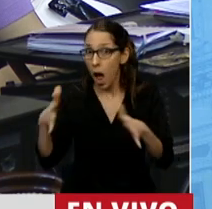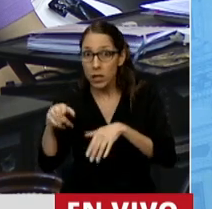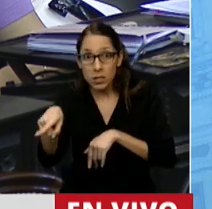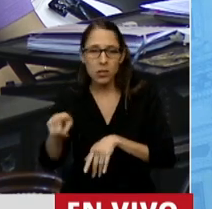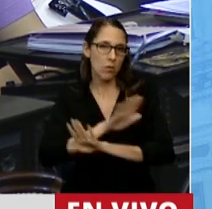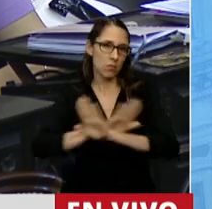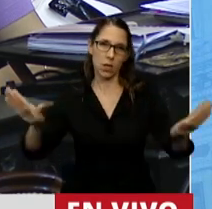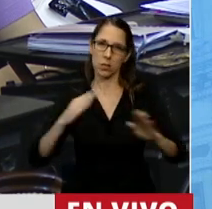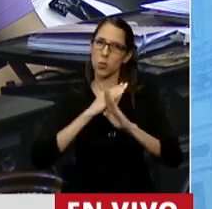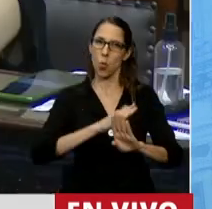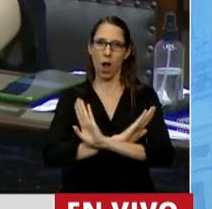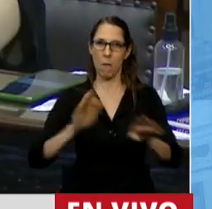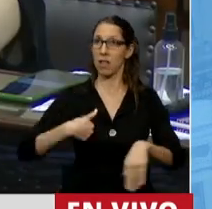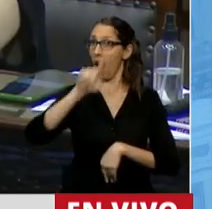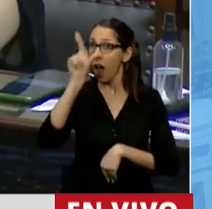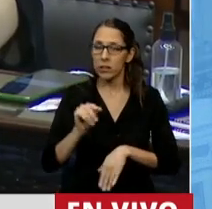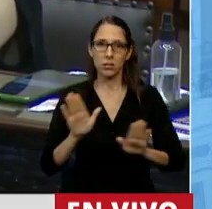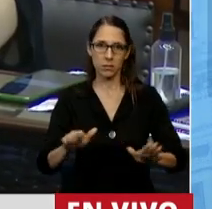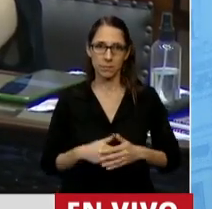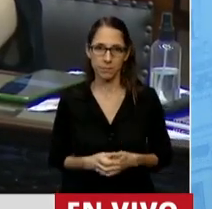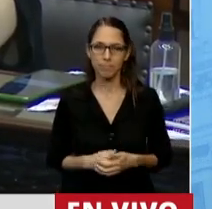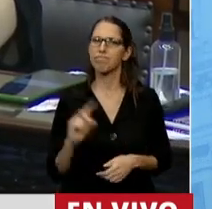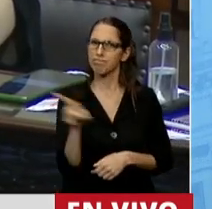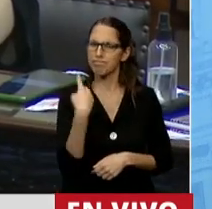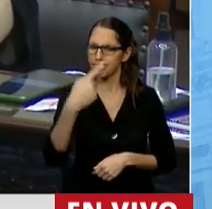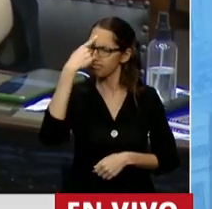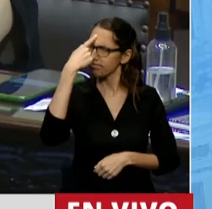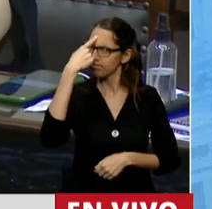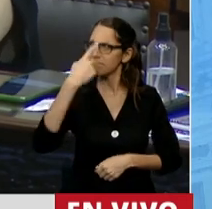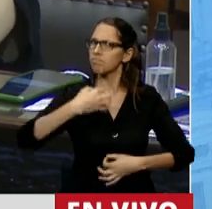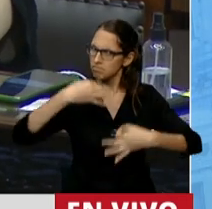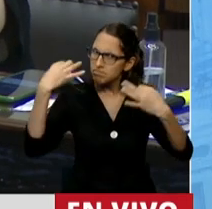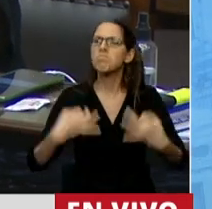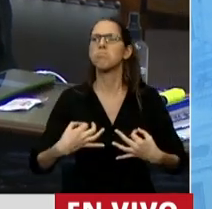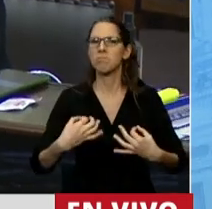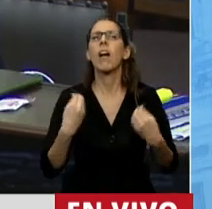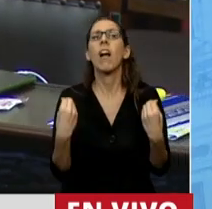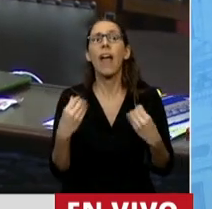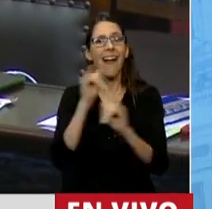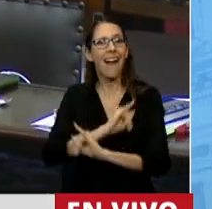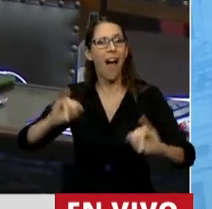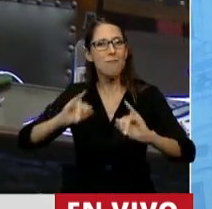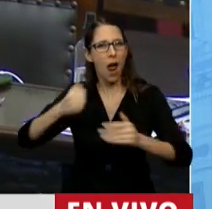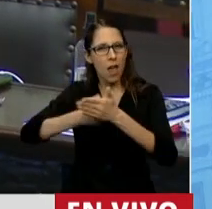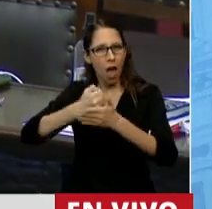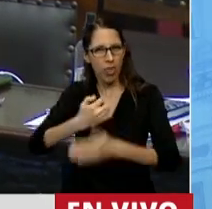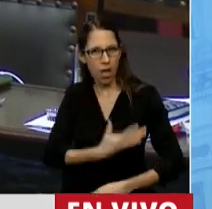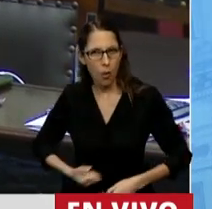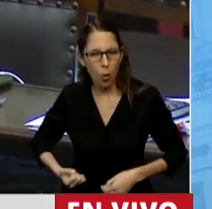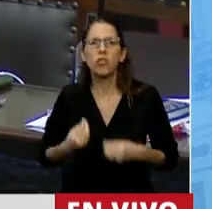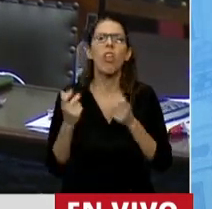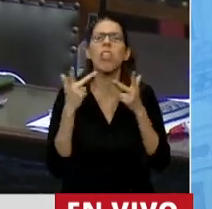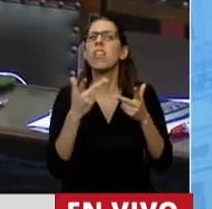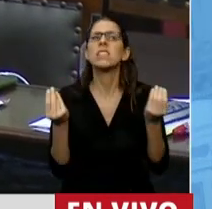país. Porque creemos firmemente en la consigna de la campaña de